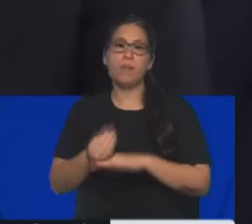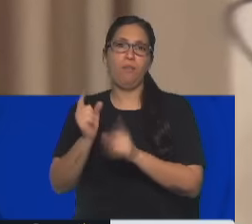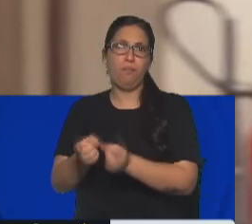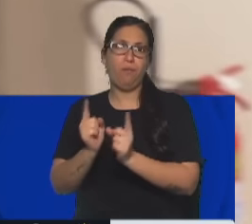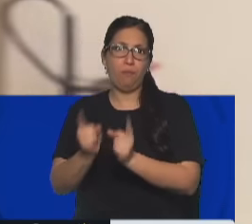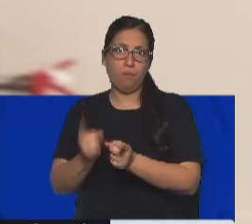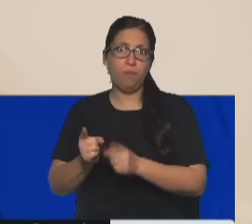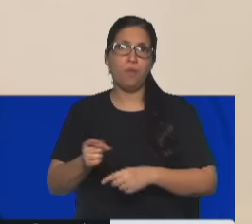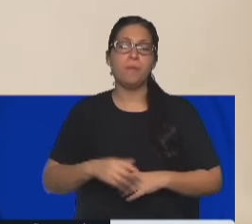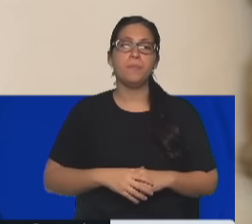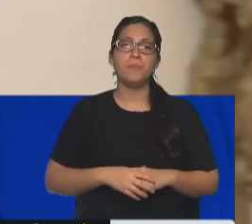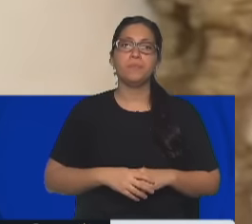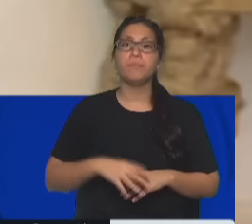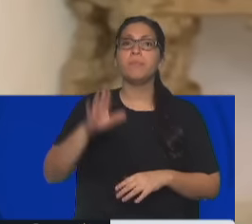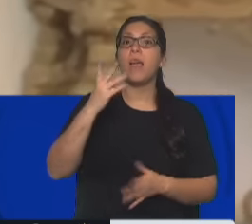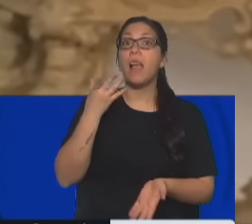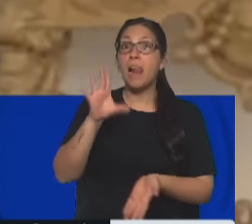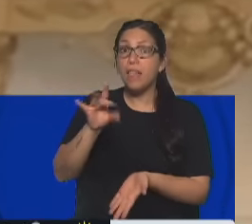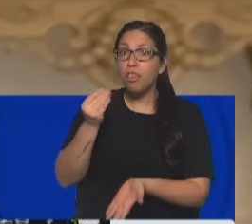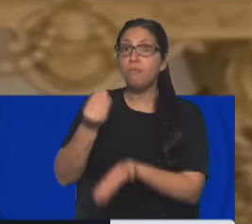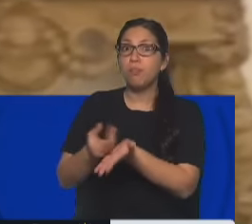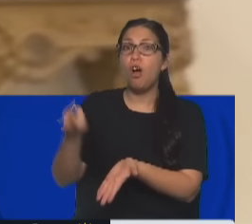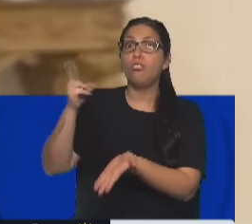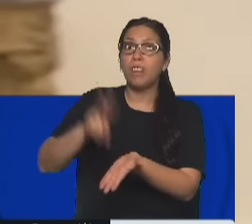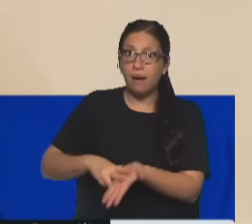Witzel, y fue reelecto en 2022 con un discurso